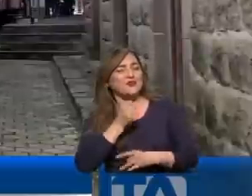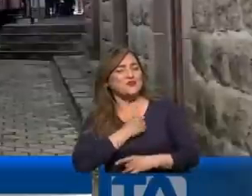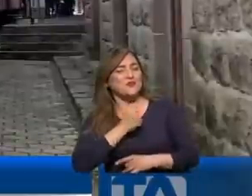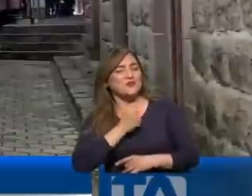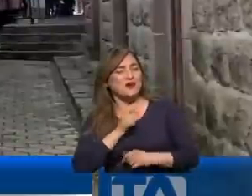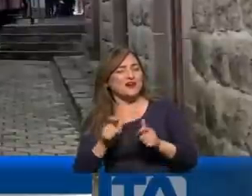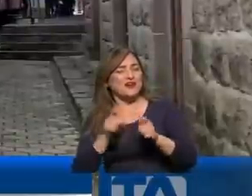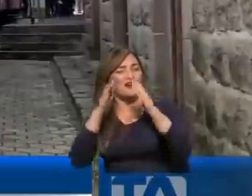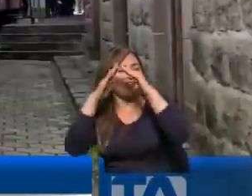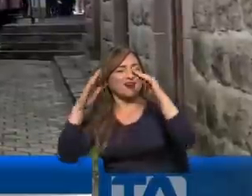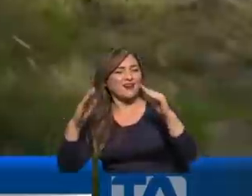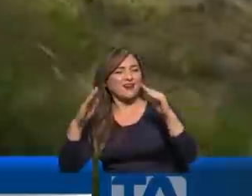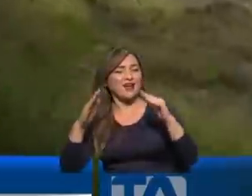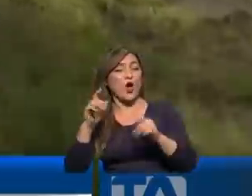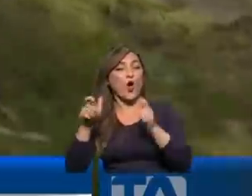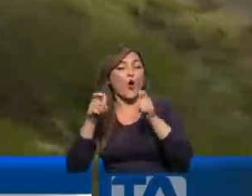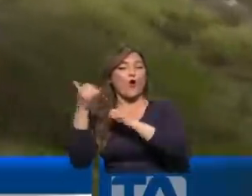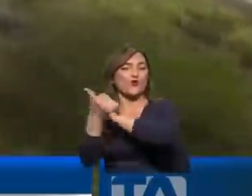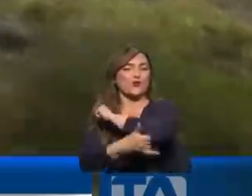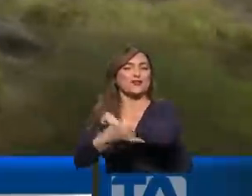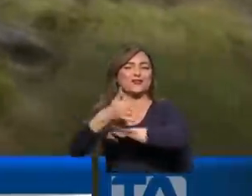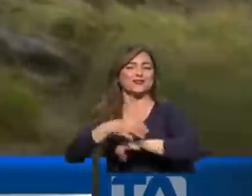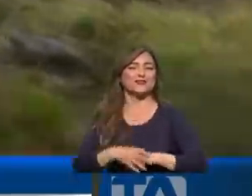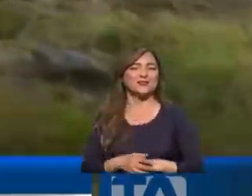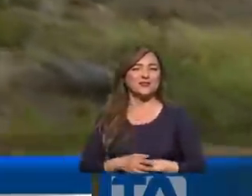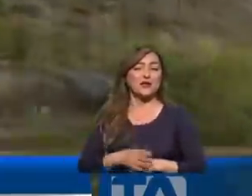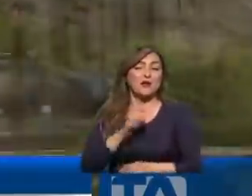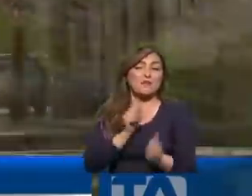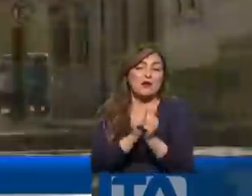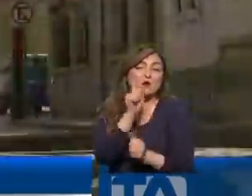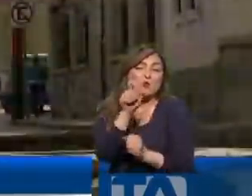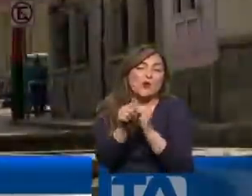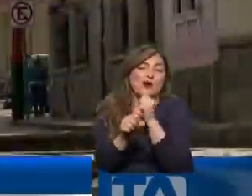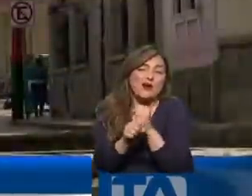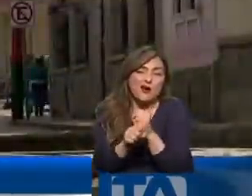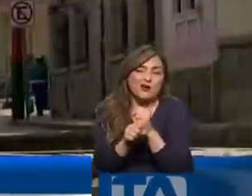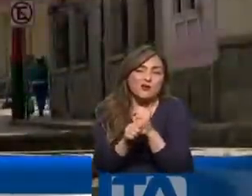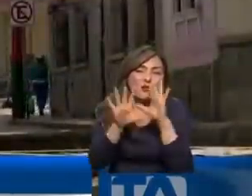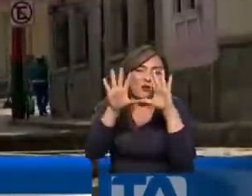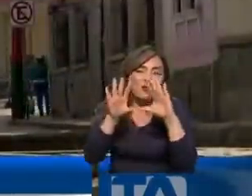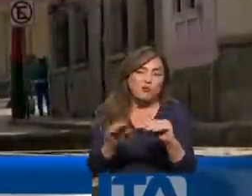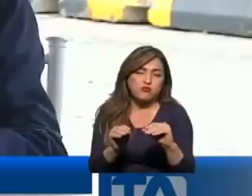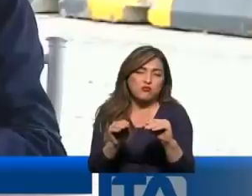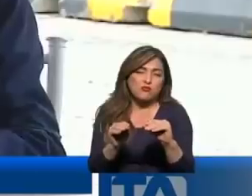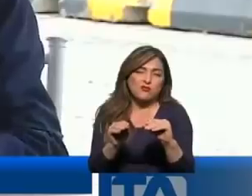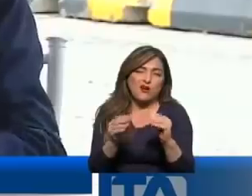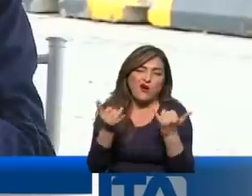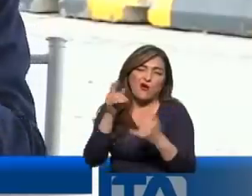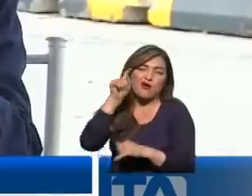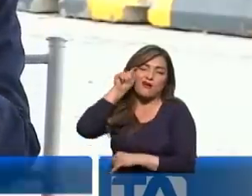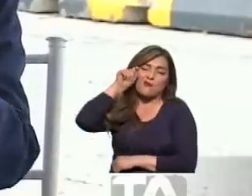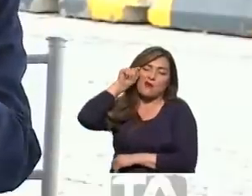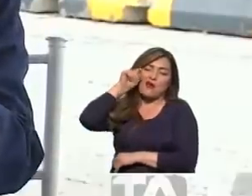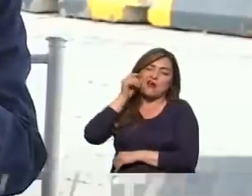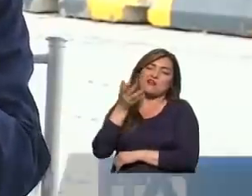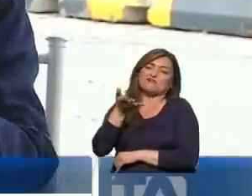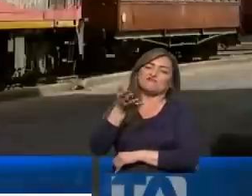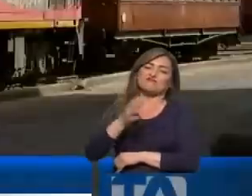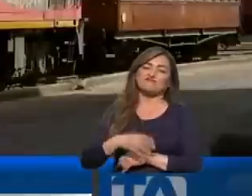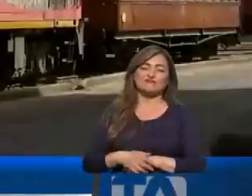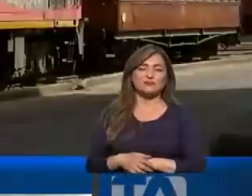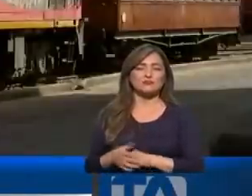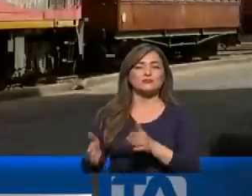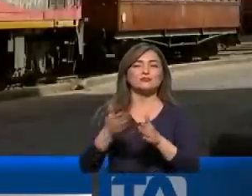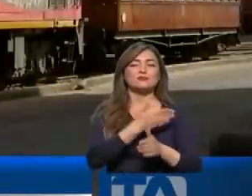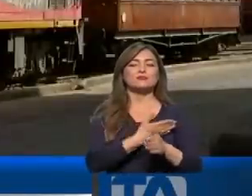que recuerdos, pues hace más de un año que las bestias de acero se apagaron. El presidente Guillermo Lasso anunció